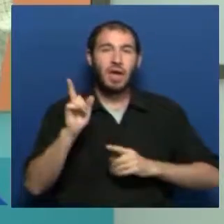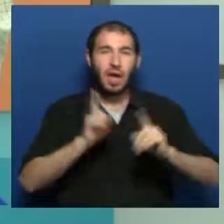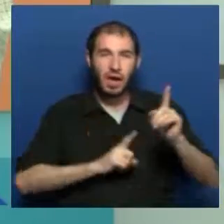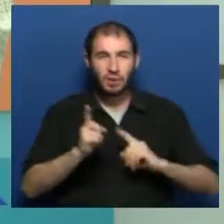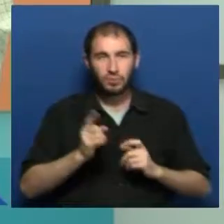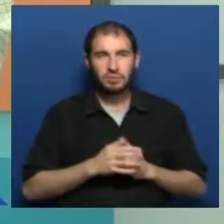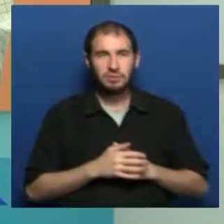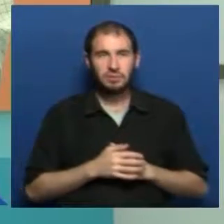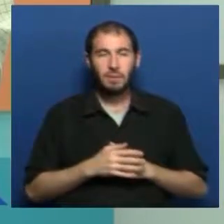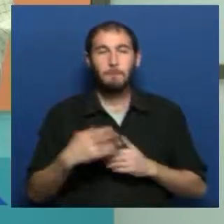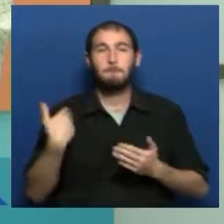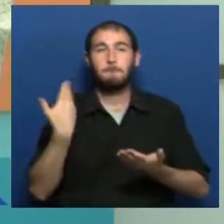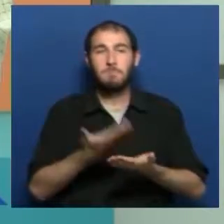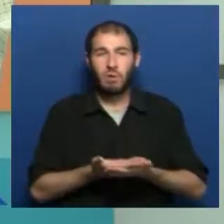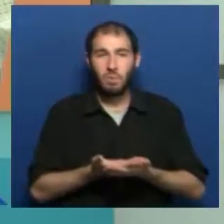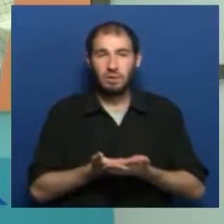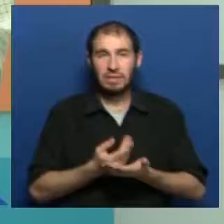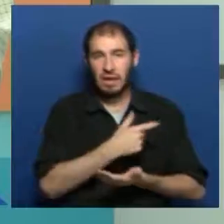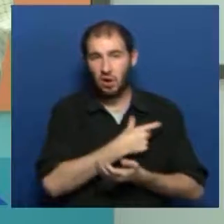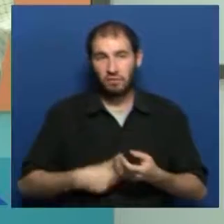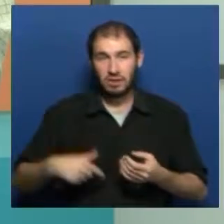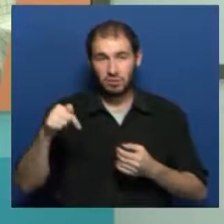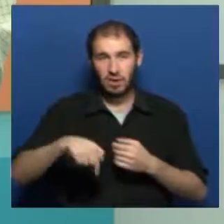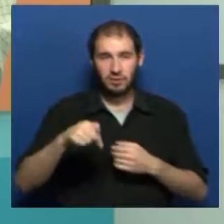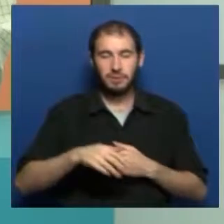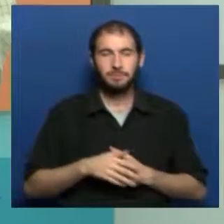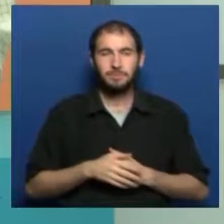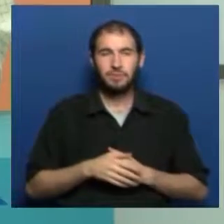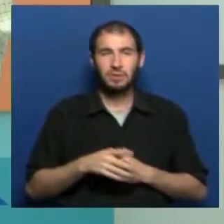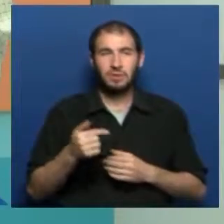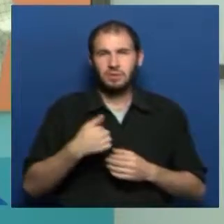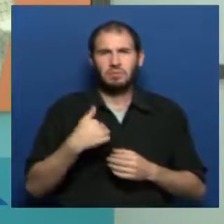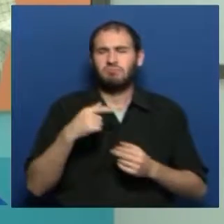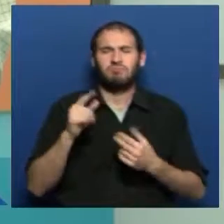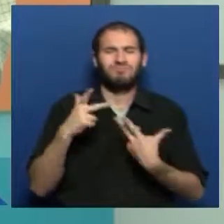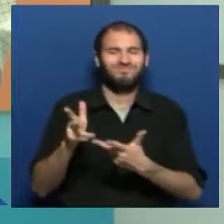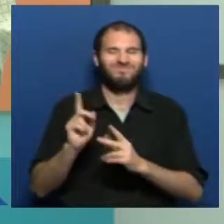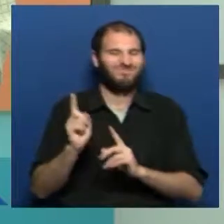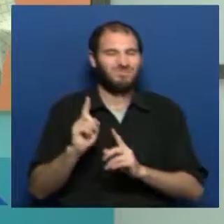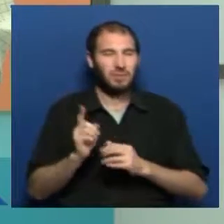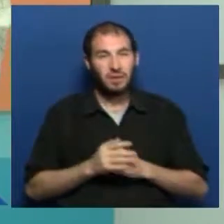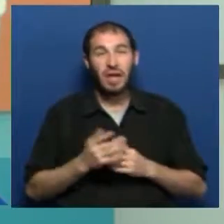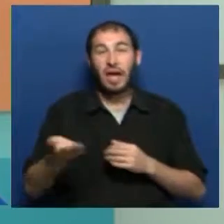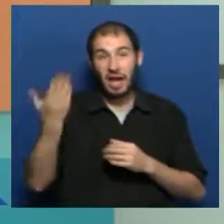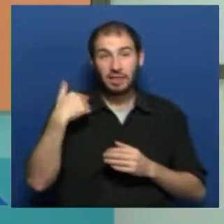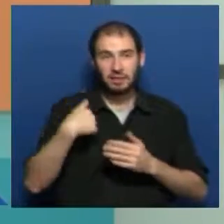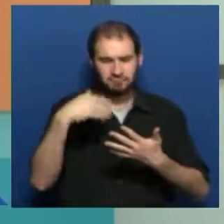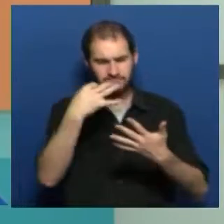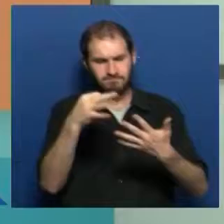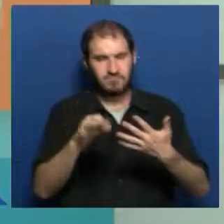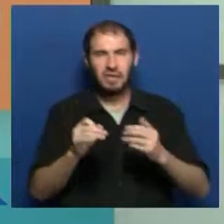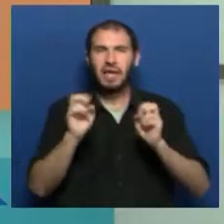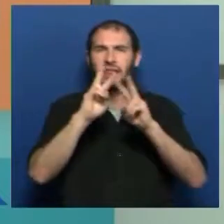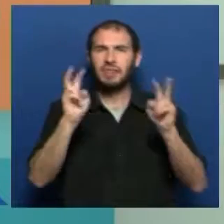que en la propuesta que se hizo al Ejecutivo en esta oportunidad desistí. En su momento yo observaba